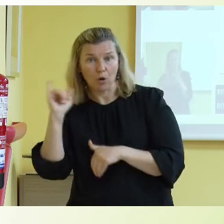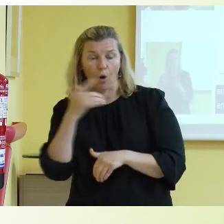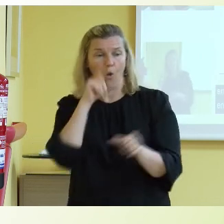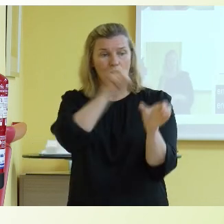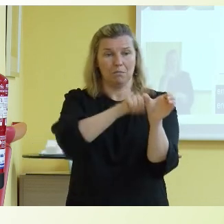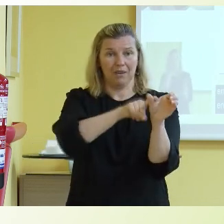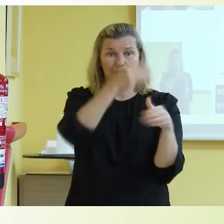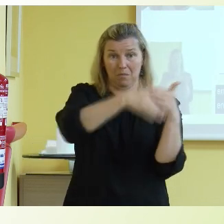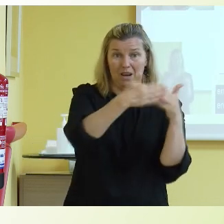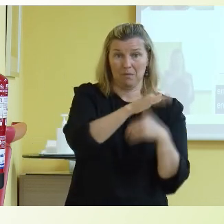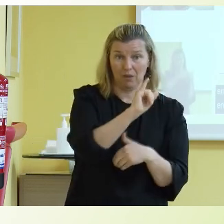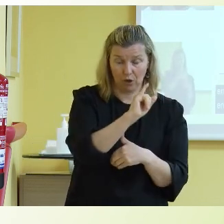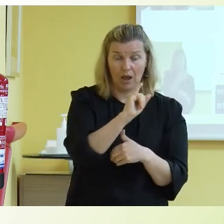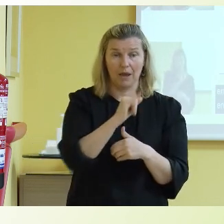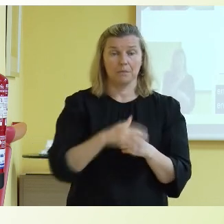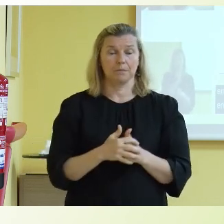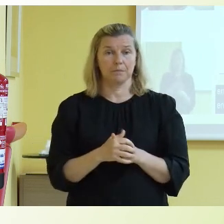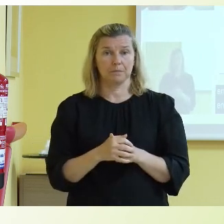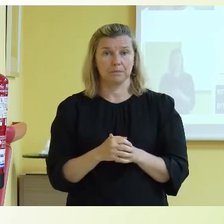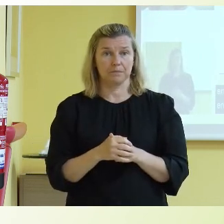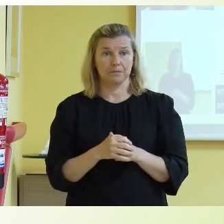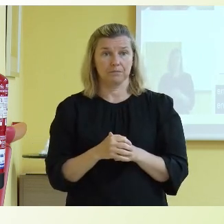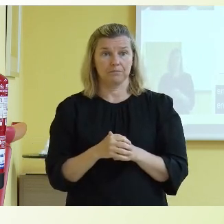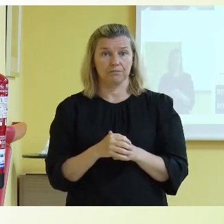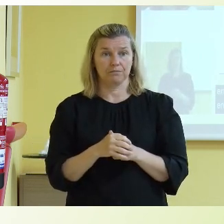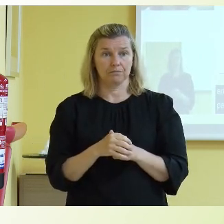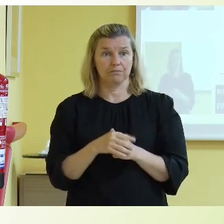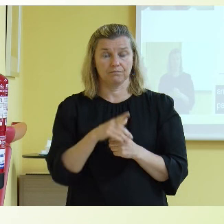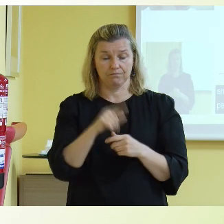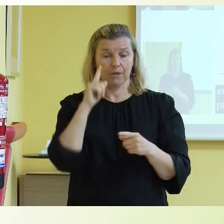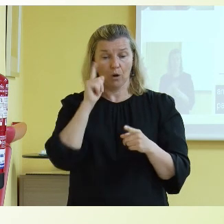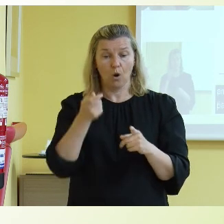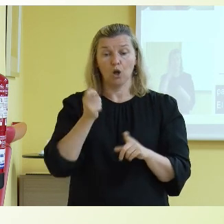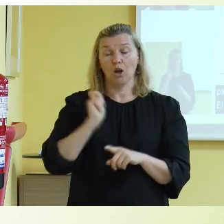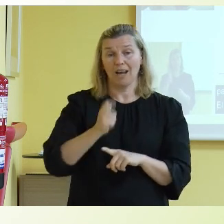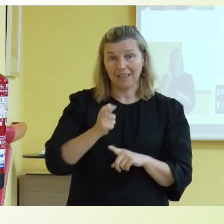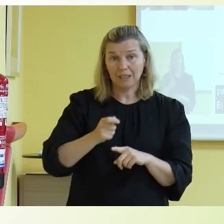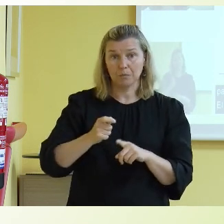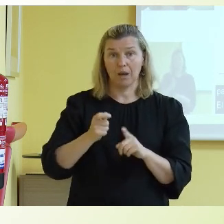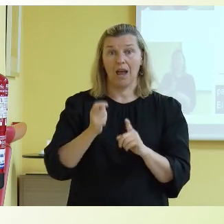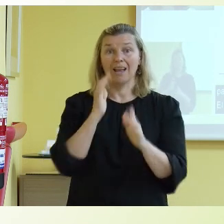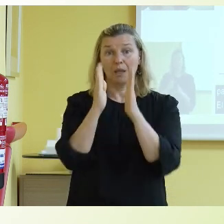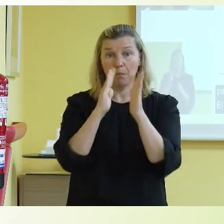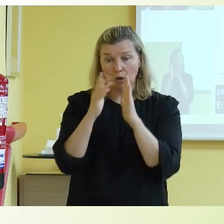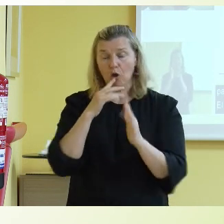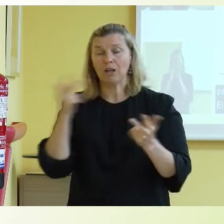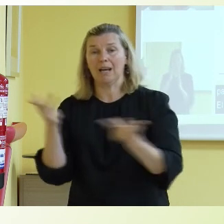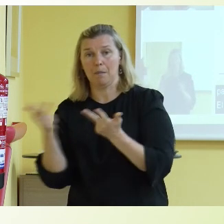participación. El alineamiento, como hemos visto, se caracteriza por su frecuencia, temporalidad y gravedad.